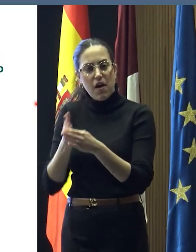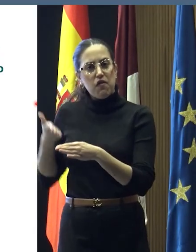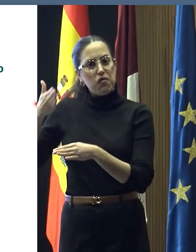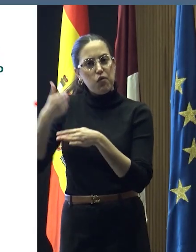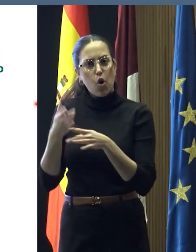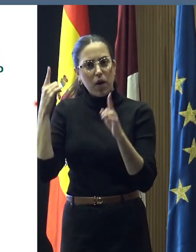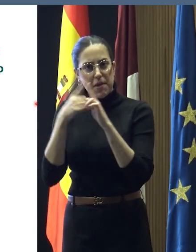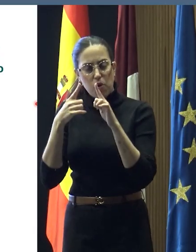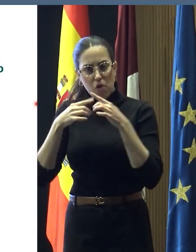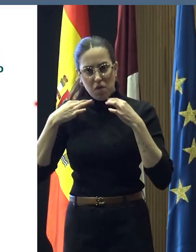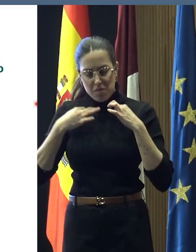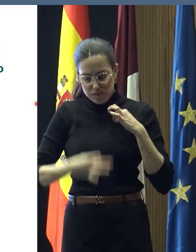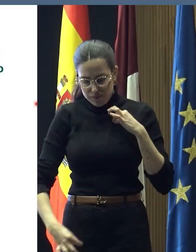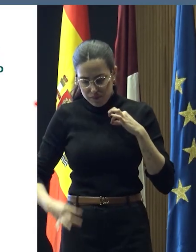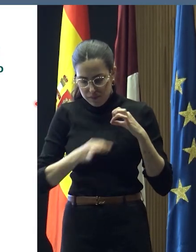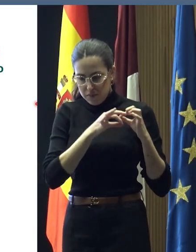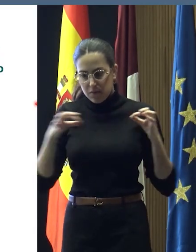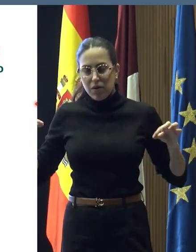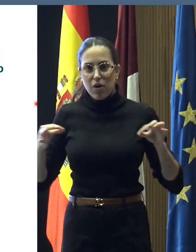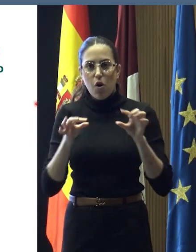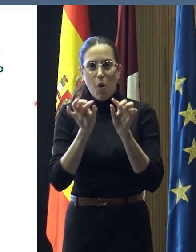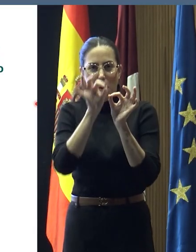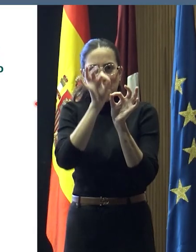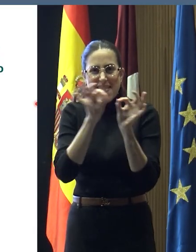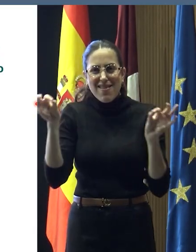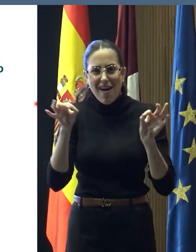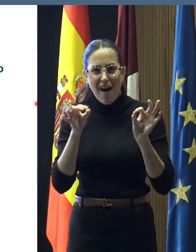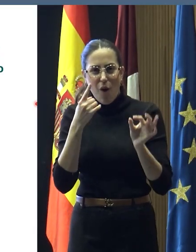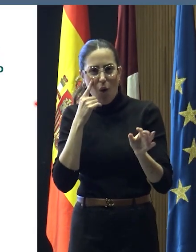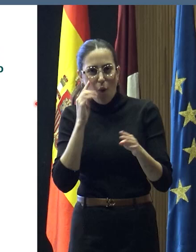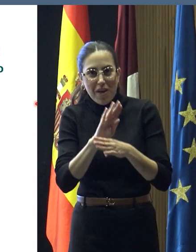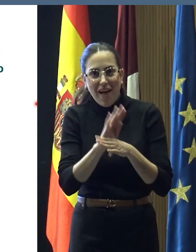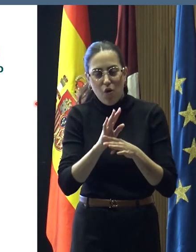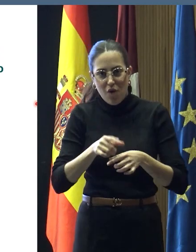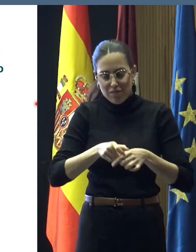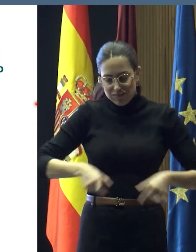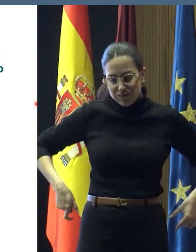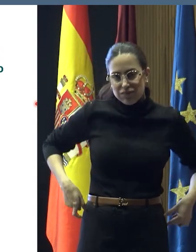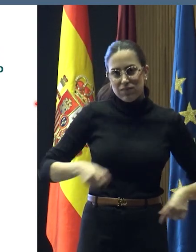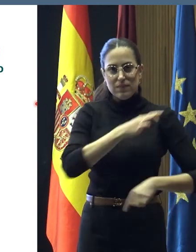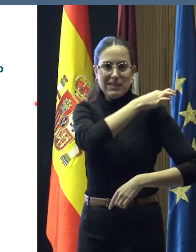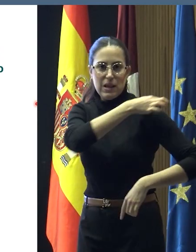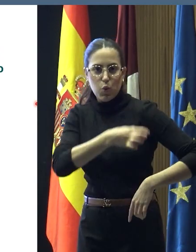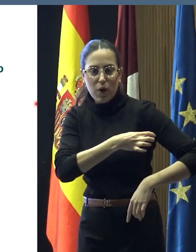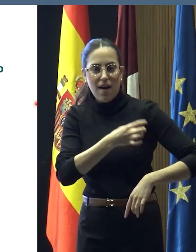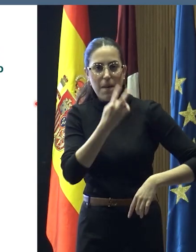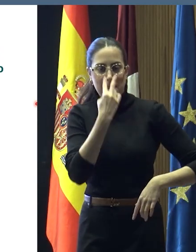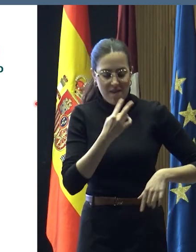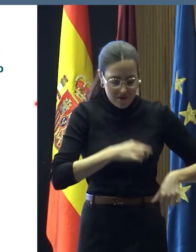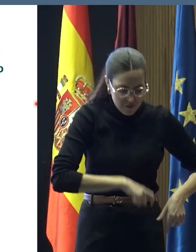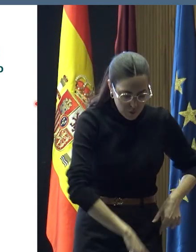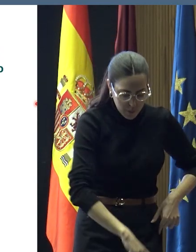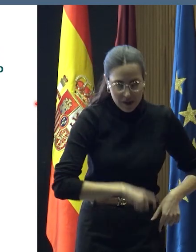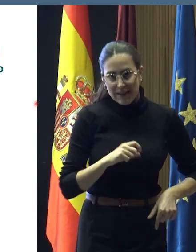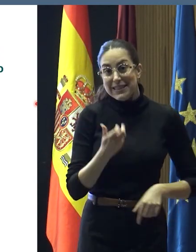el sastre le coge las medidas con mucho cuidado: hombro, cintura, cadera, longitud de piernas. Y si